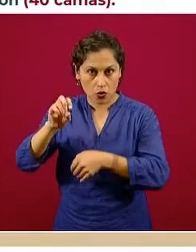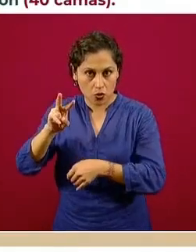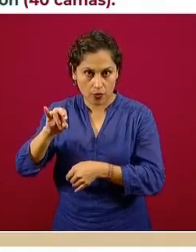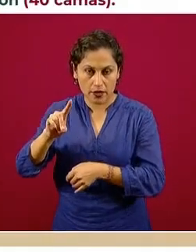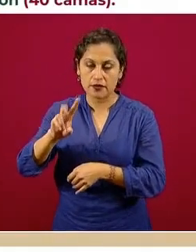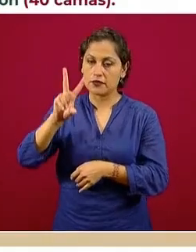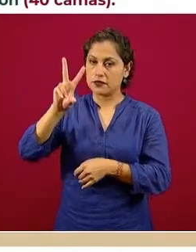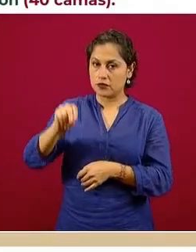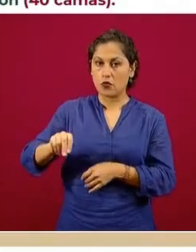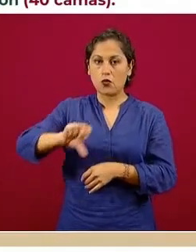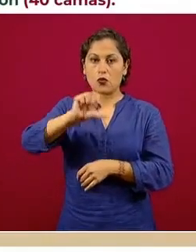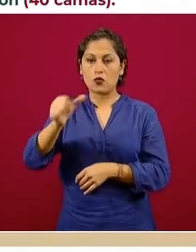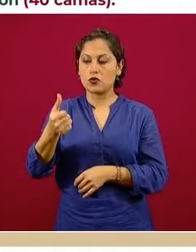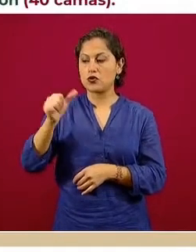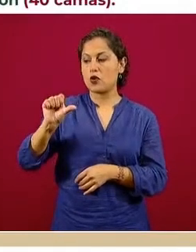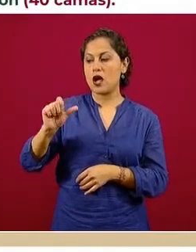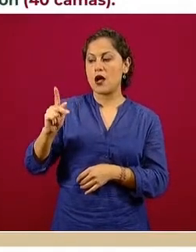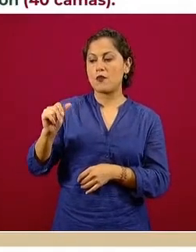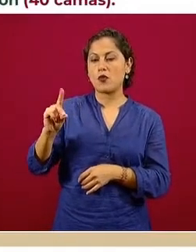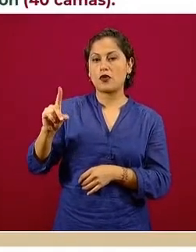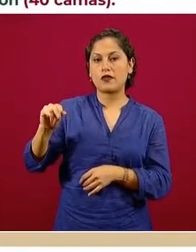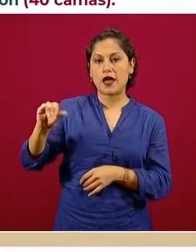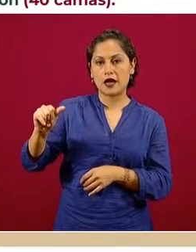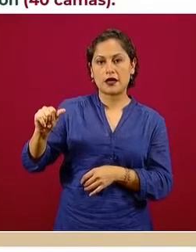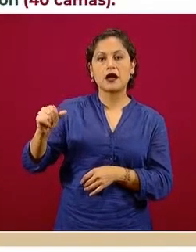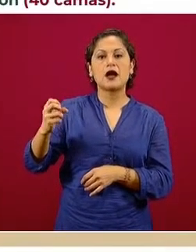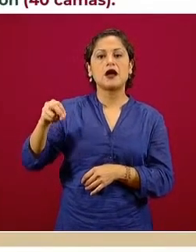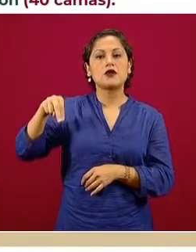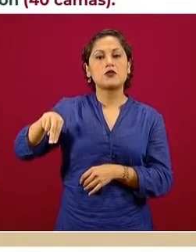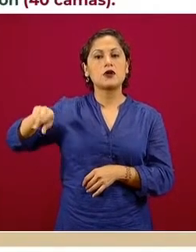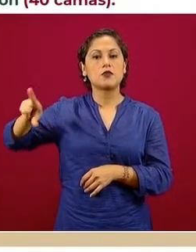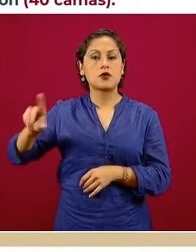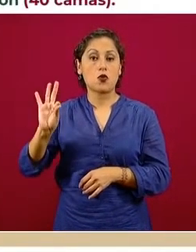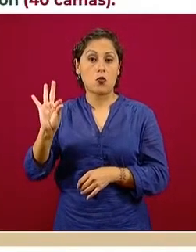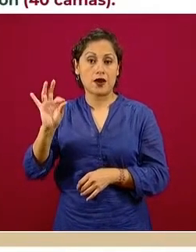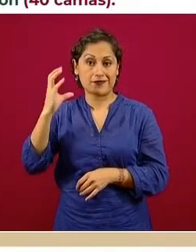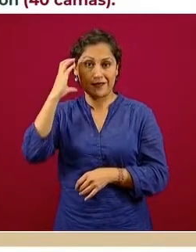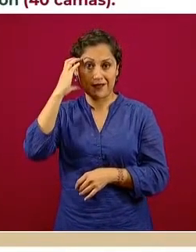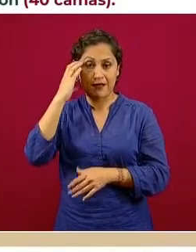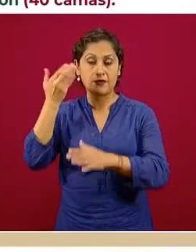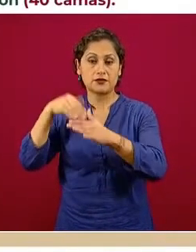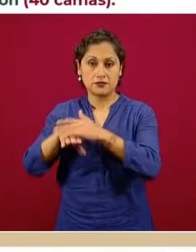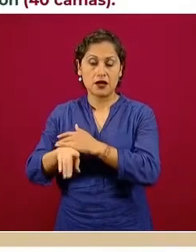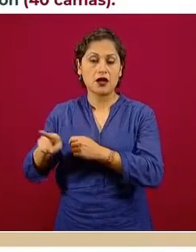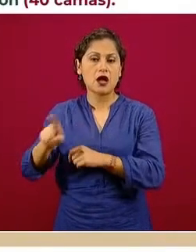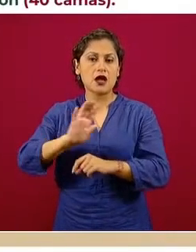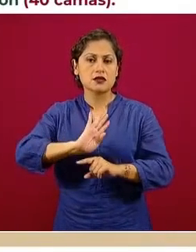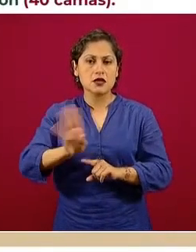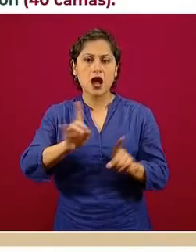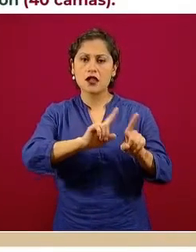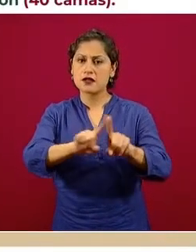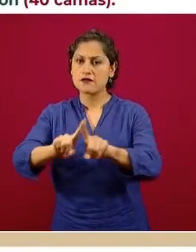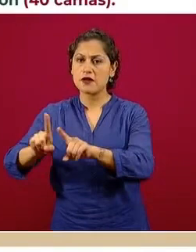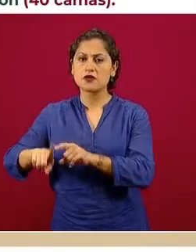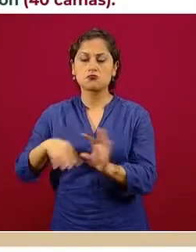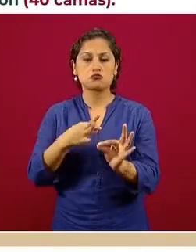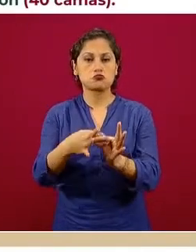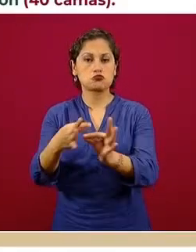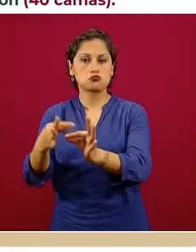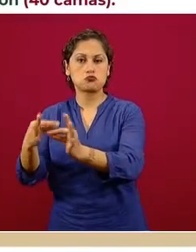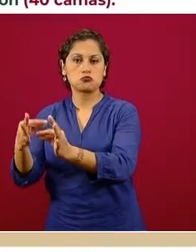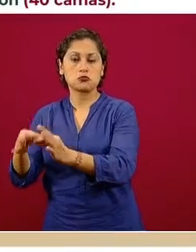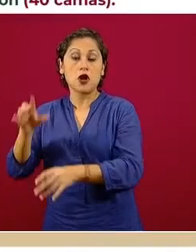otro es el de apodaca allá en nuevo leon con 40 camas todos estos ya están operando y el día de mañana vamos a un recorrido